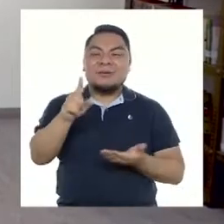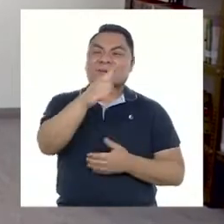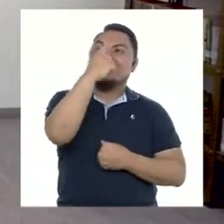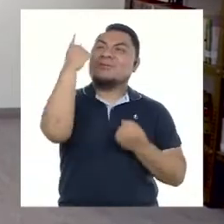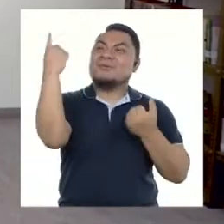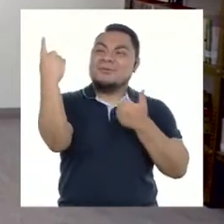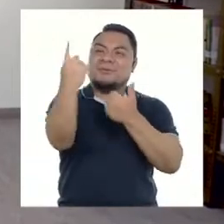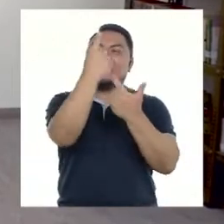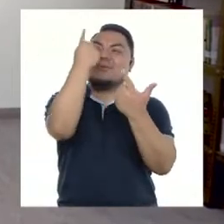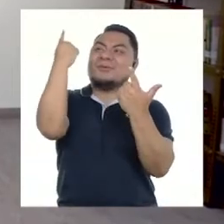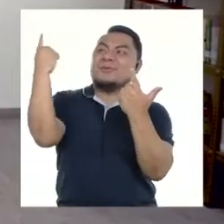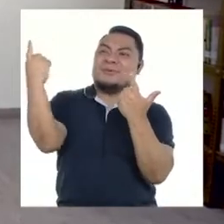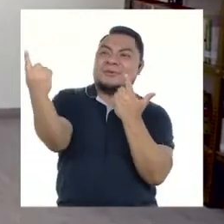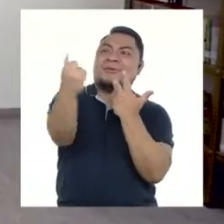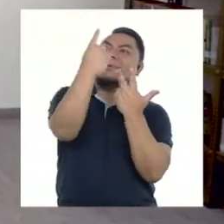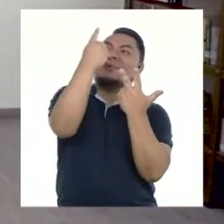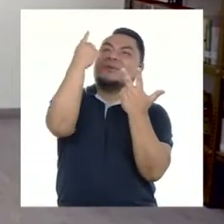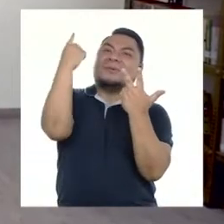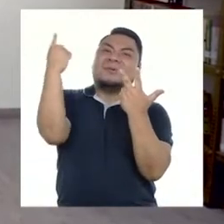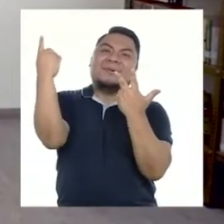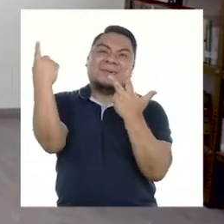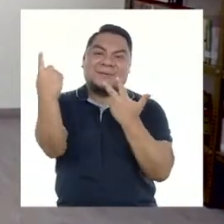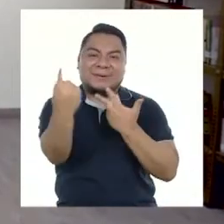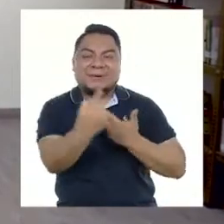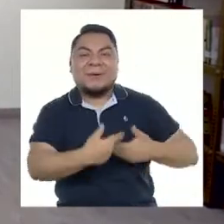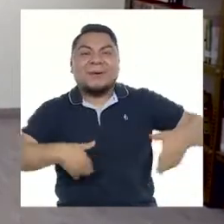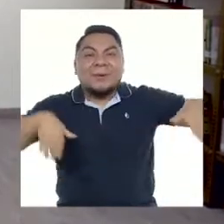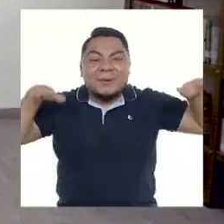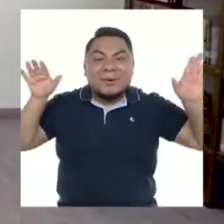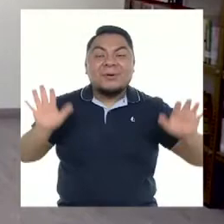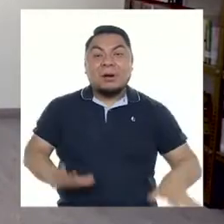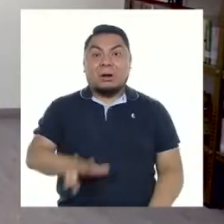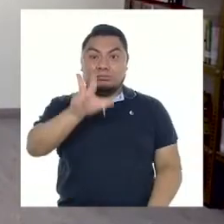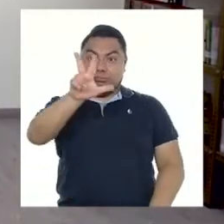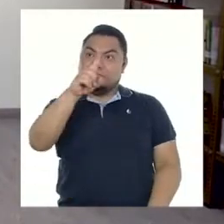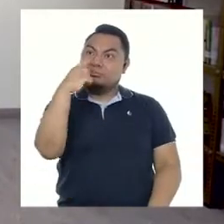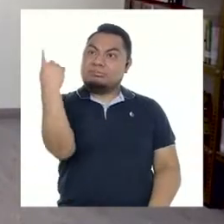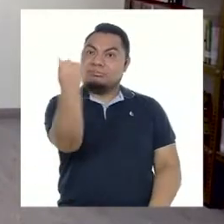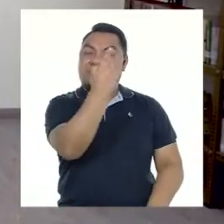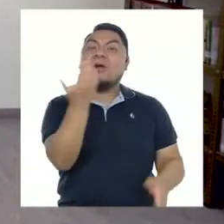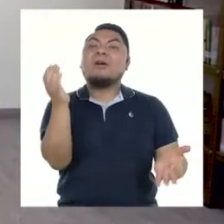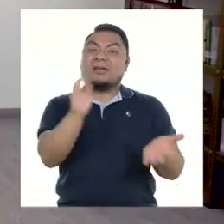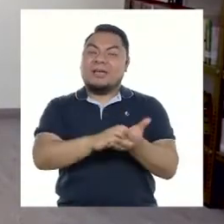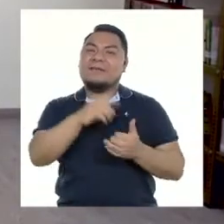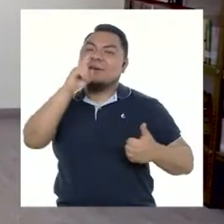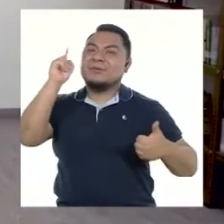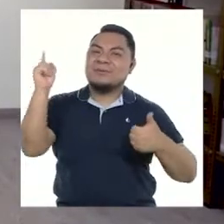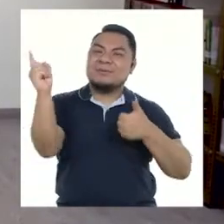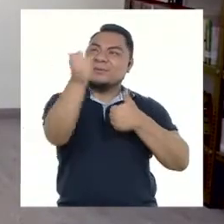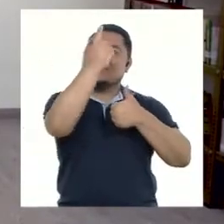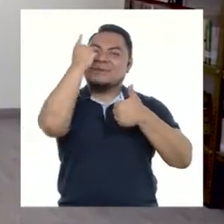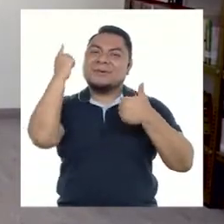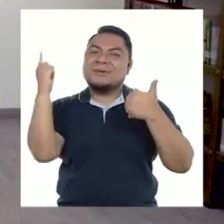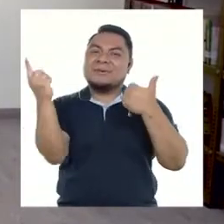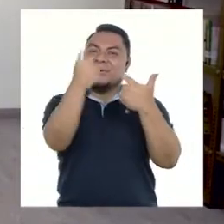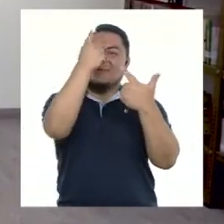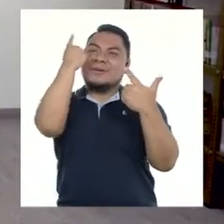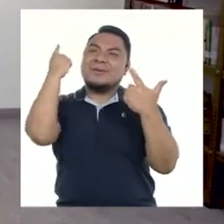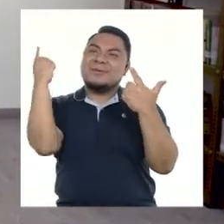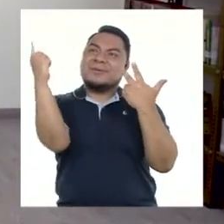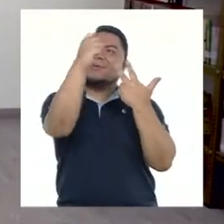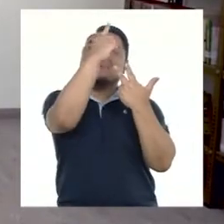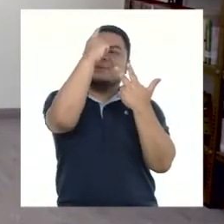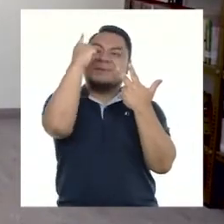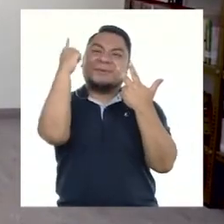cielo, rum, rum, rum. Doy tres vueltas en el cielo, rum,